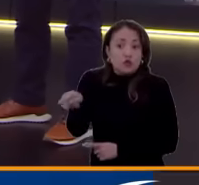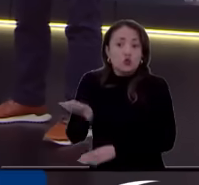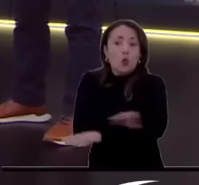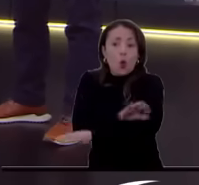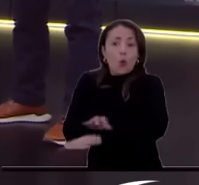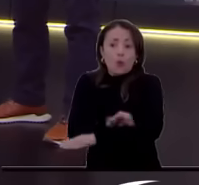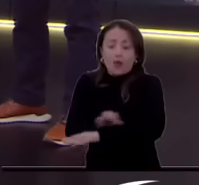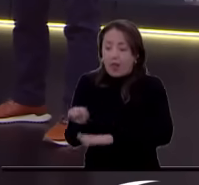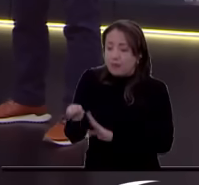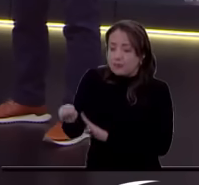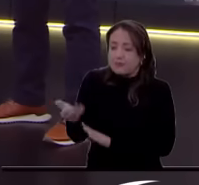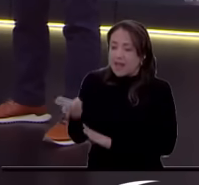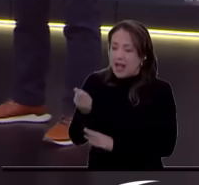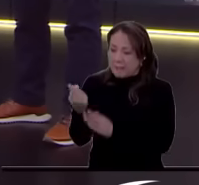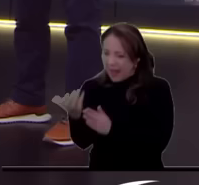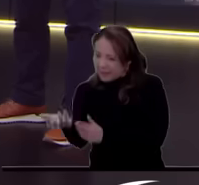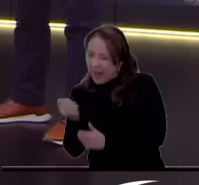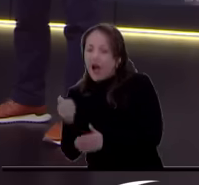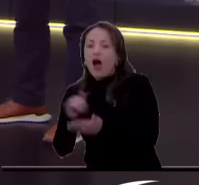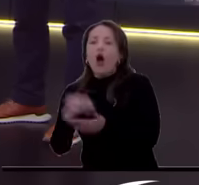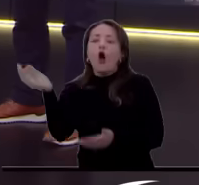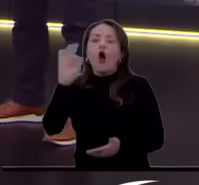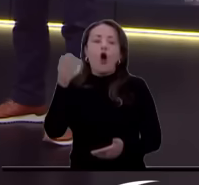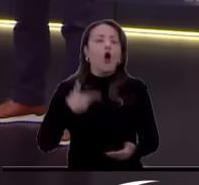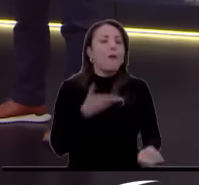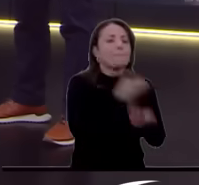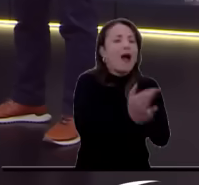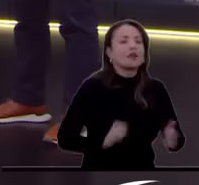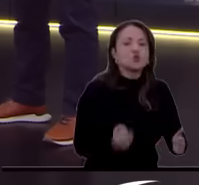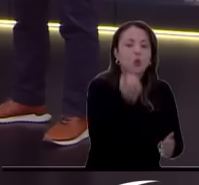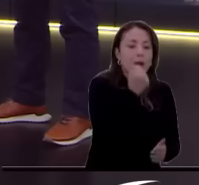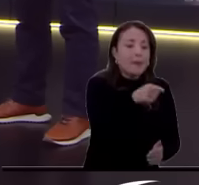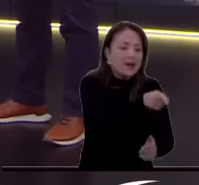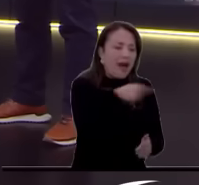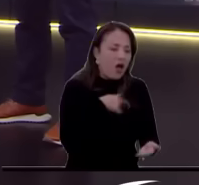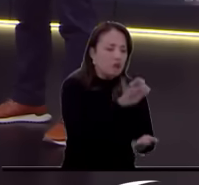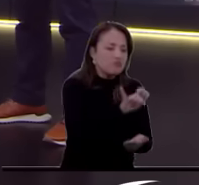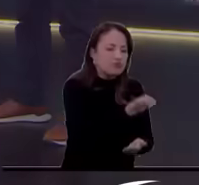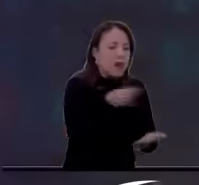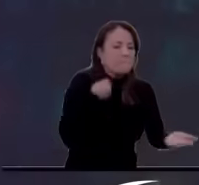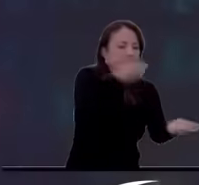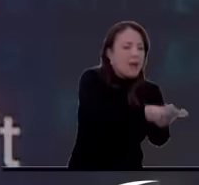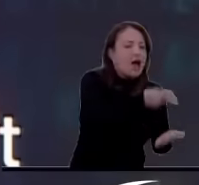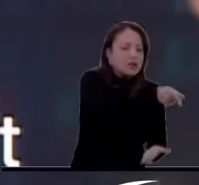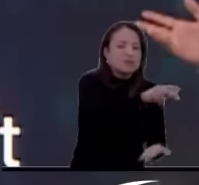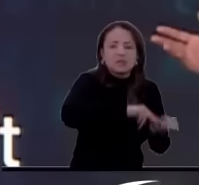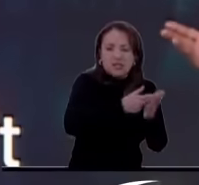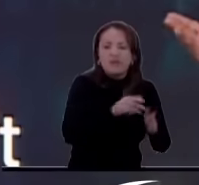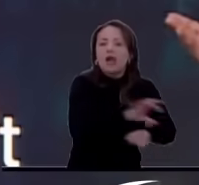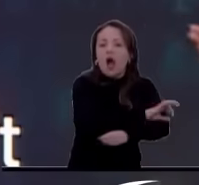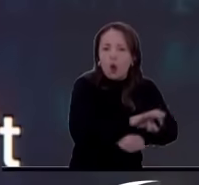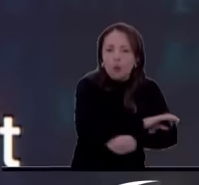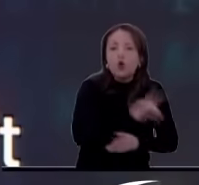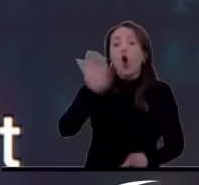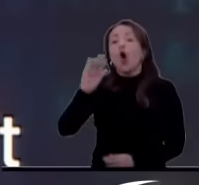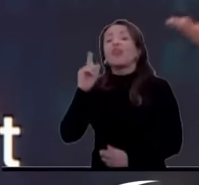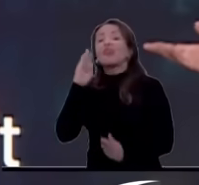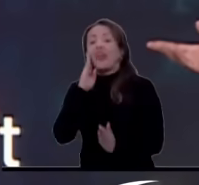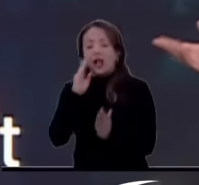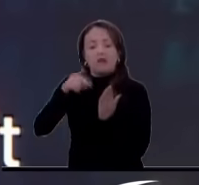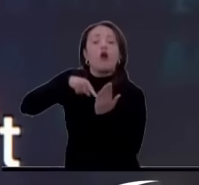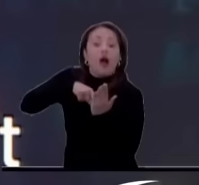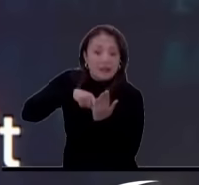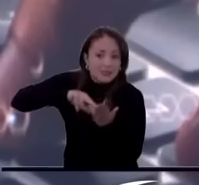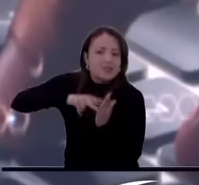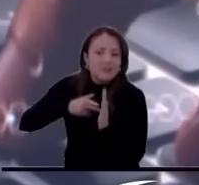cajero automático que reparte dinero o la caja registradora de un supermercado es un computador su teléfono es un computador tiene otro sistema operativo por eso no se